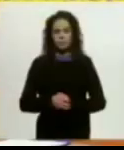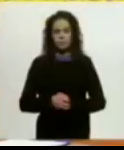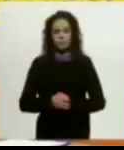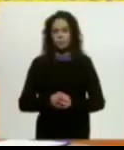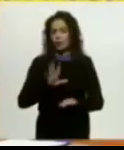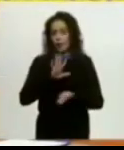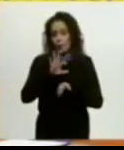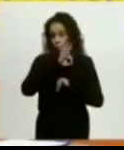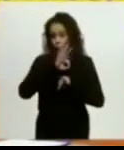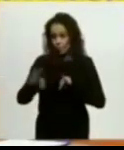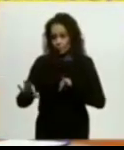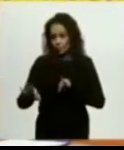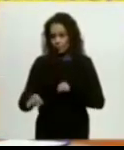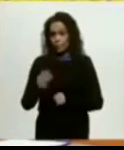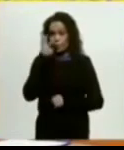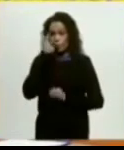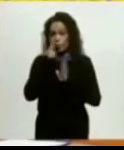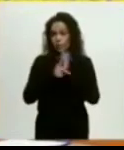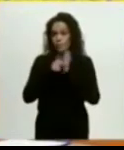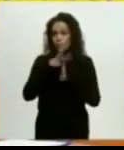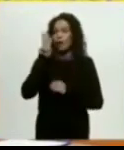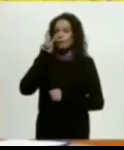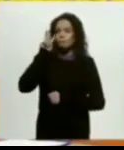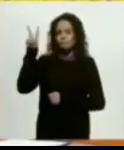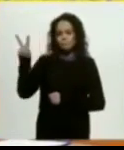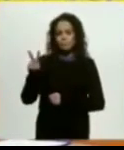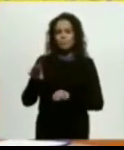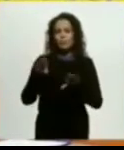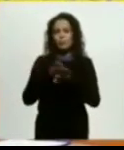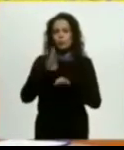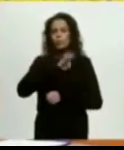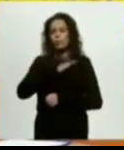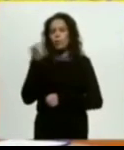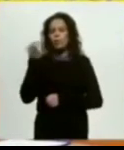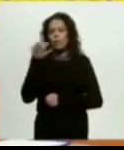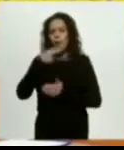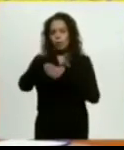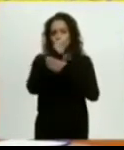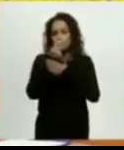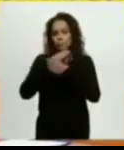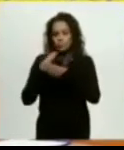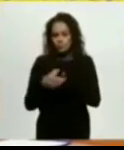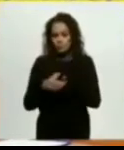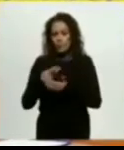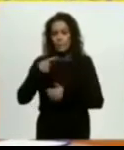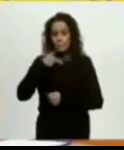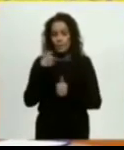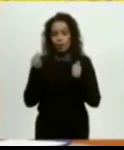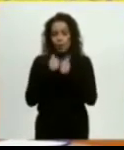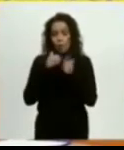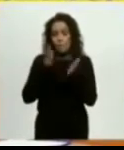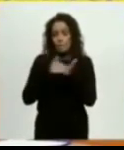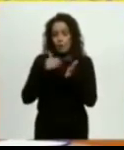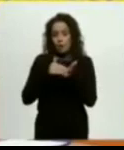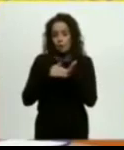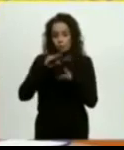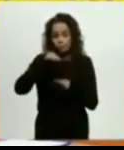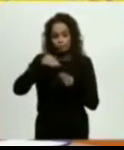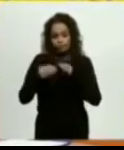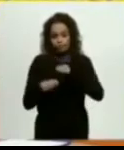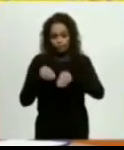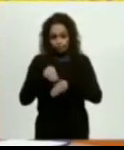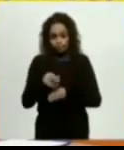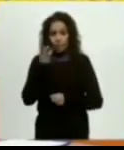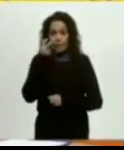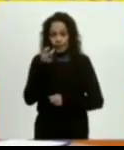Por último, verás dos videos sobre cómo se elaboran cuerpos geométricos con papel. Esto te ayudará a entender